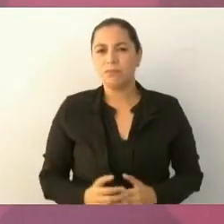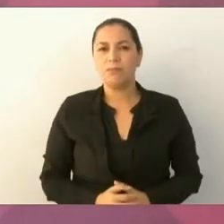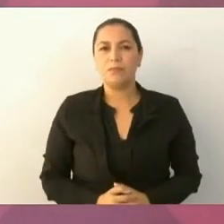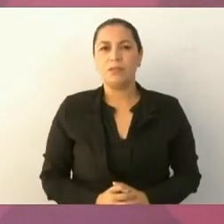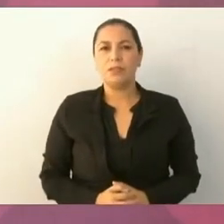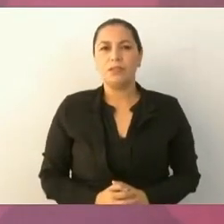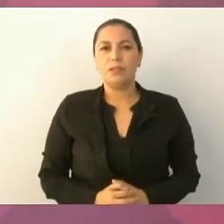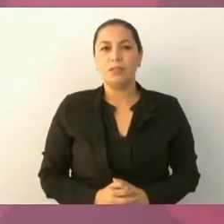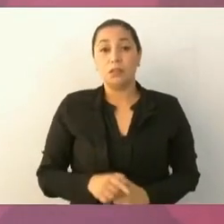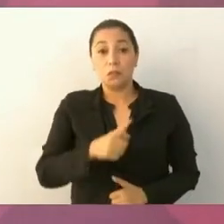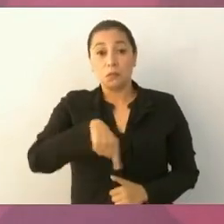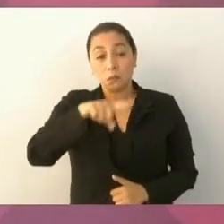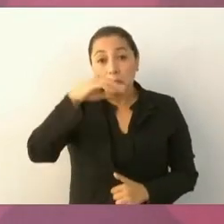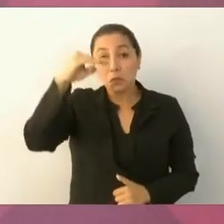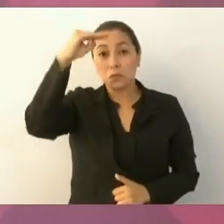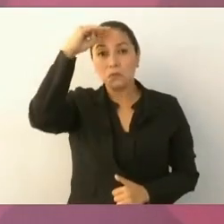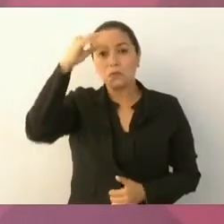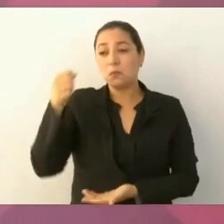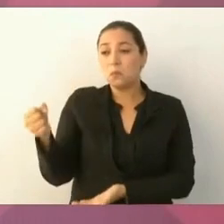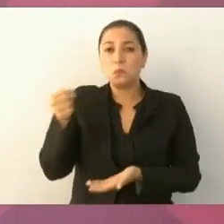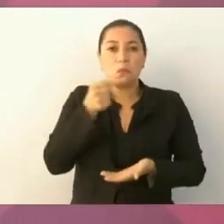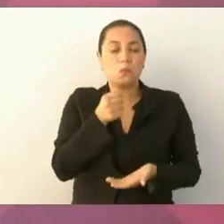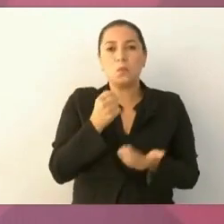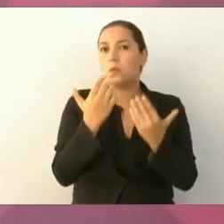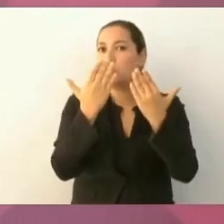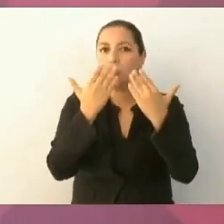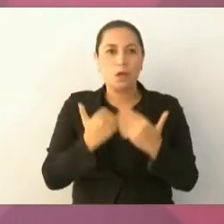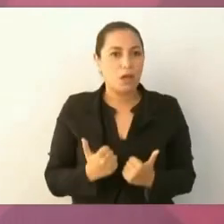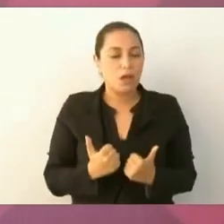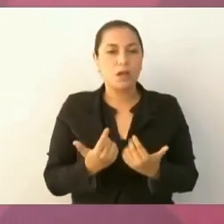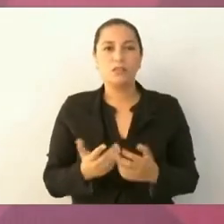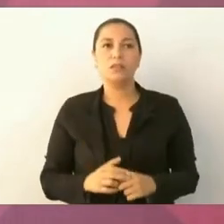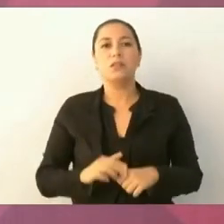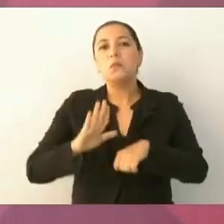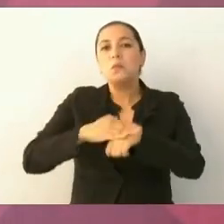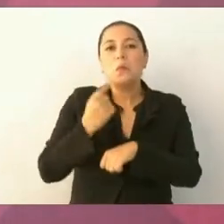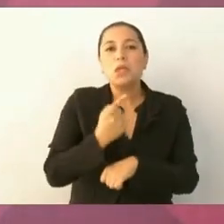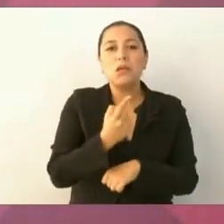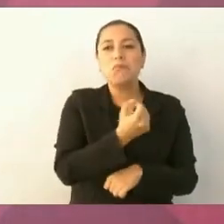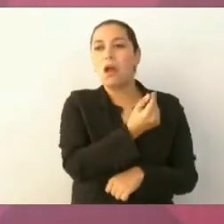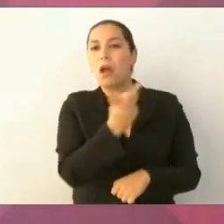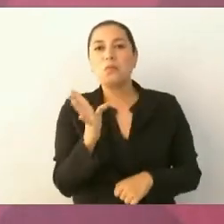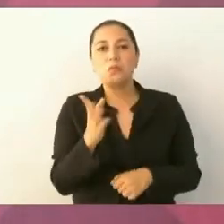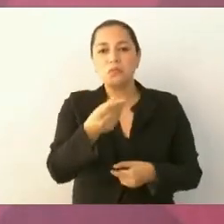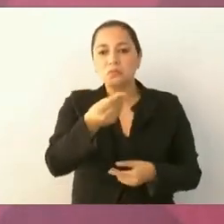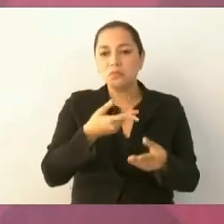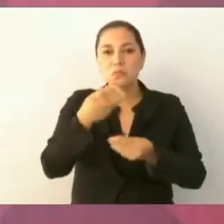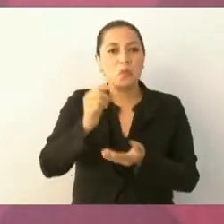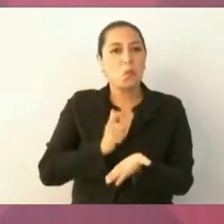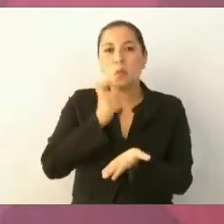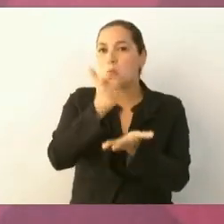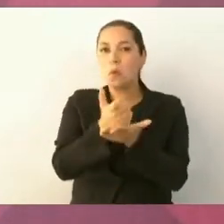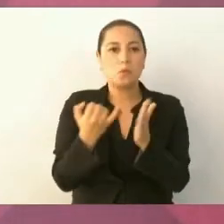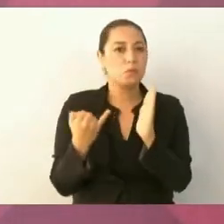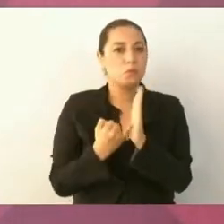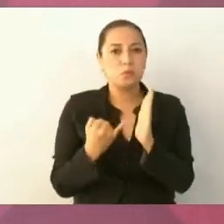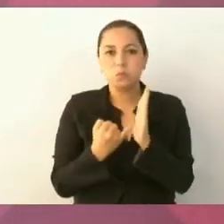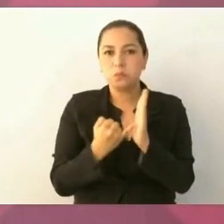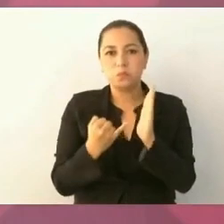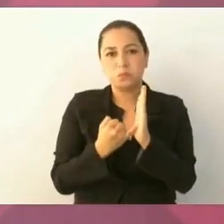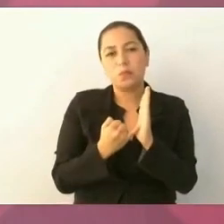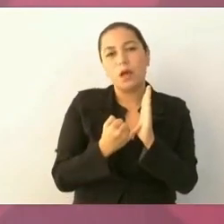de que no había presupuesto porque no pagaban impuestos los del